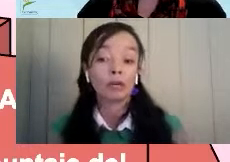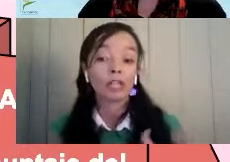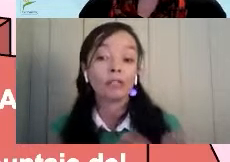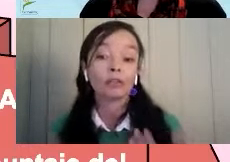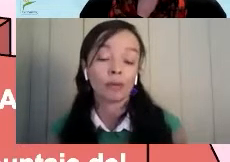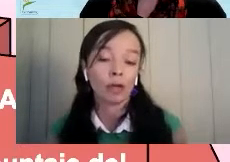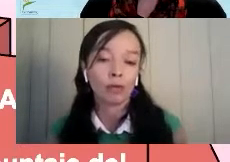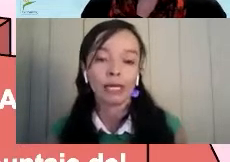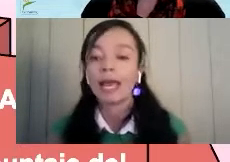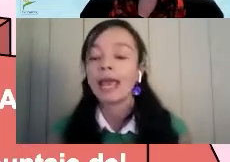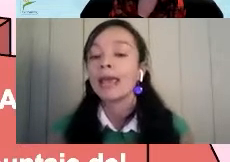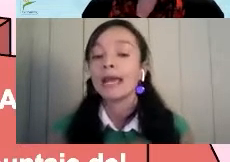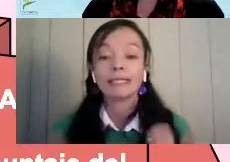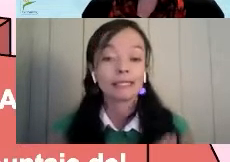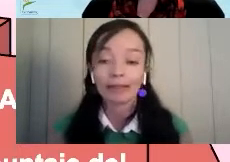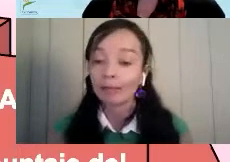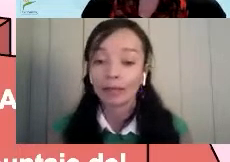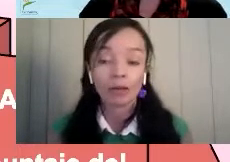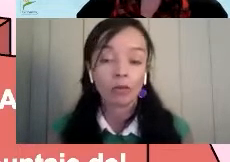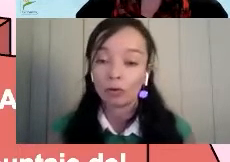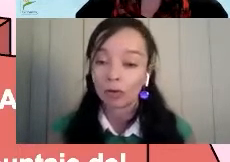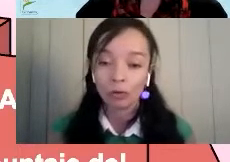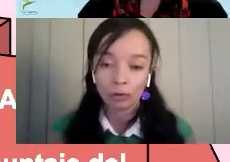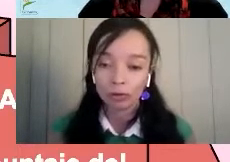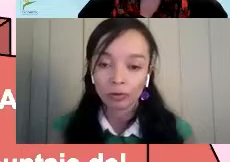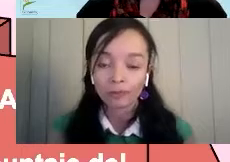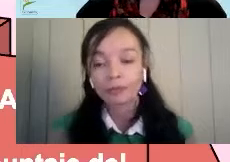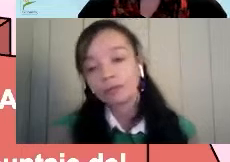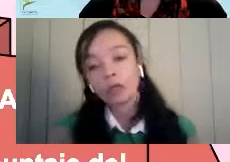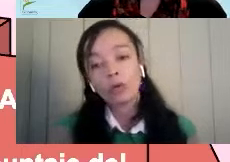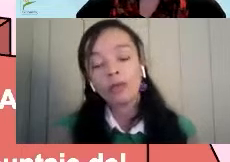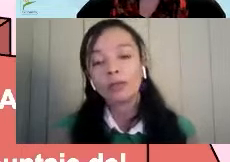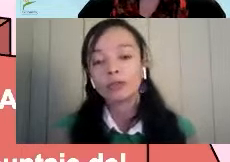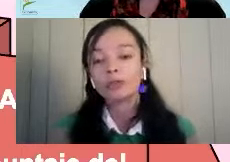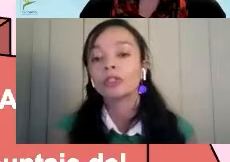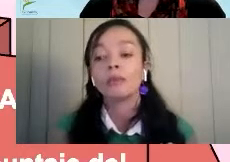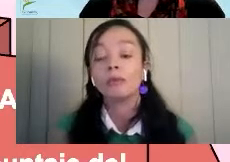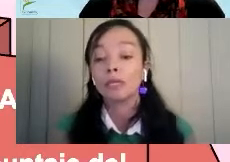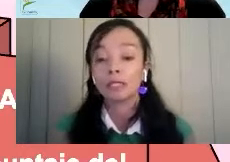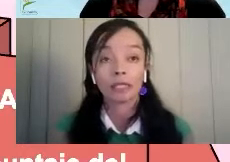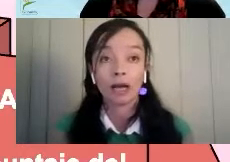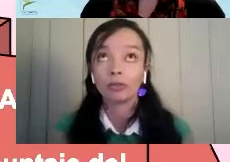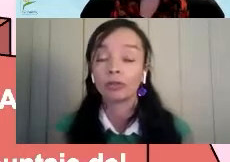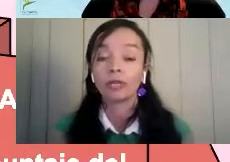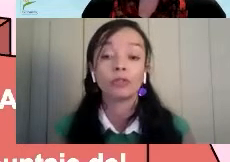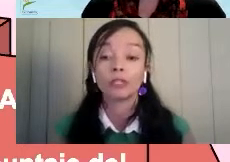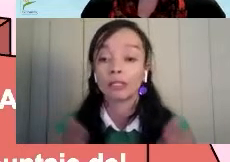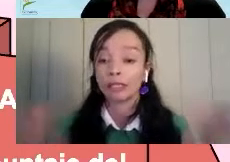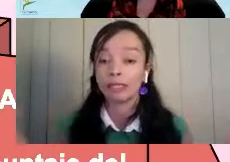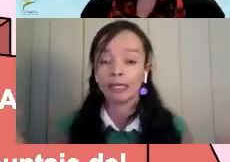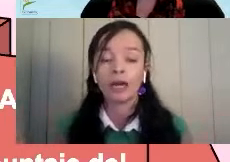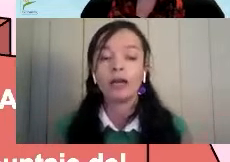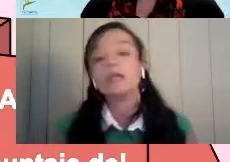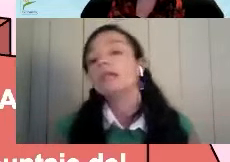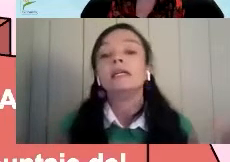mejorar los hábitos para dormir. Es exactamente como los adultos. Cuando nosotros estamos muy estresados o tenemos estrés